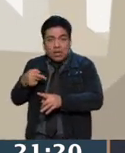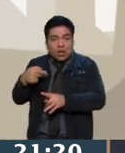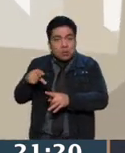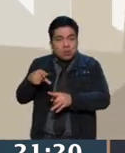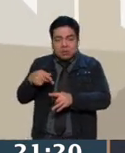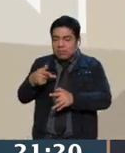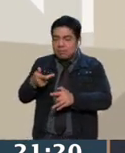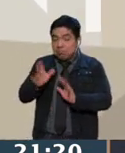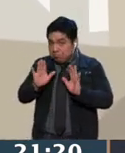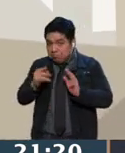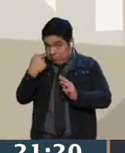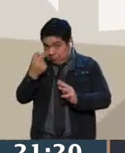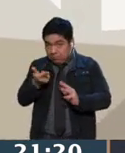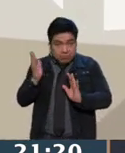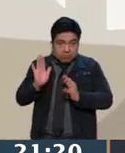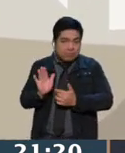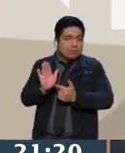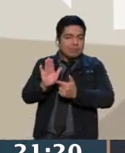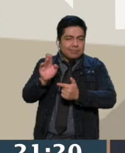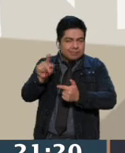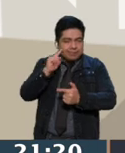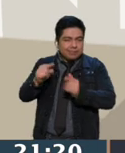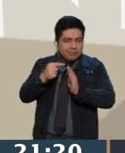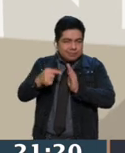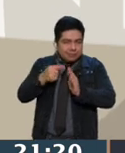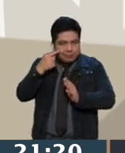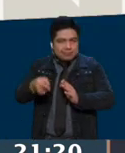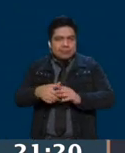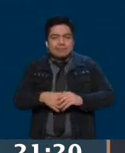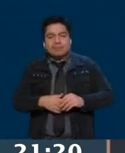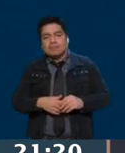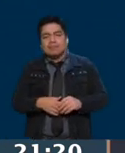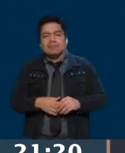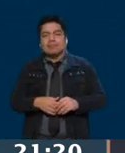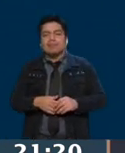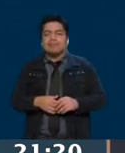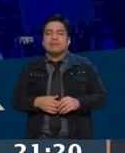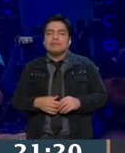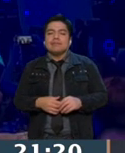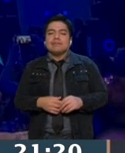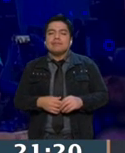palabras. Si les parece, vamos a ver ese video.